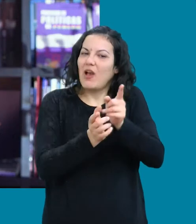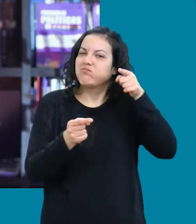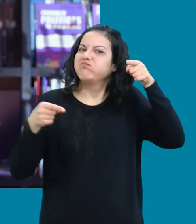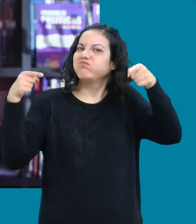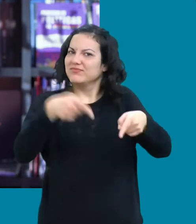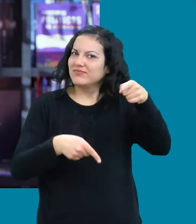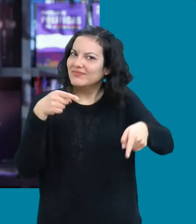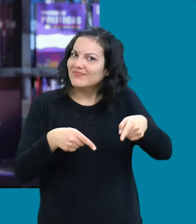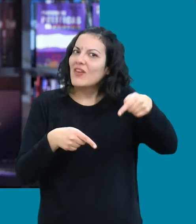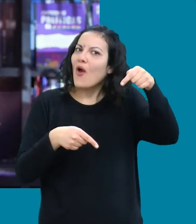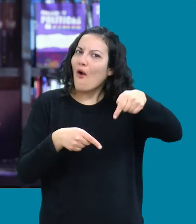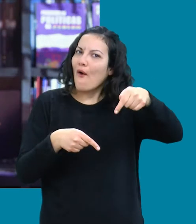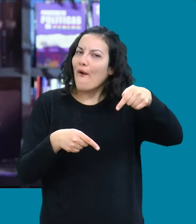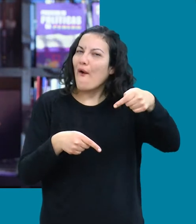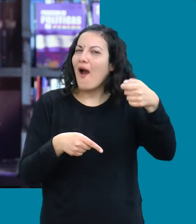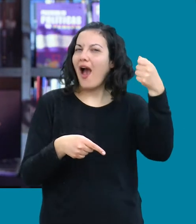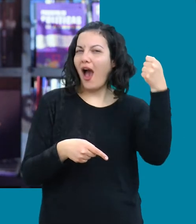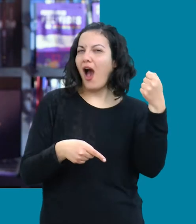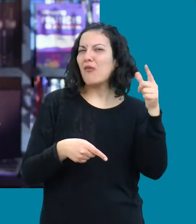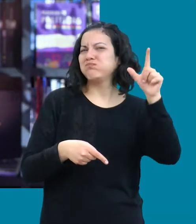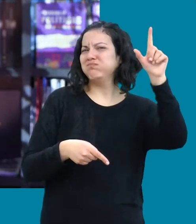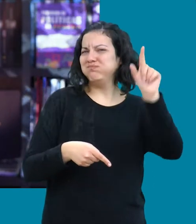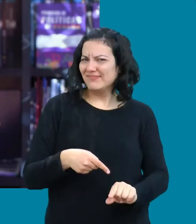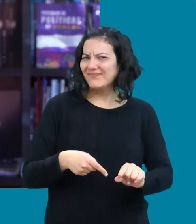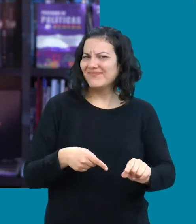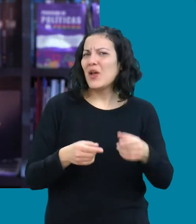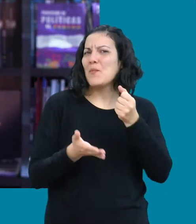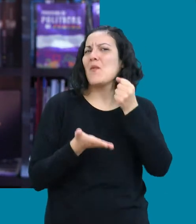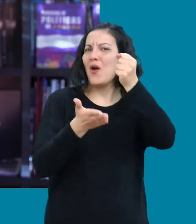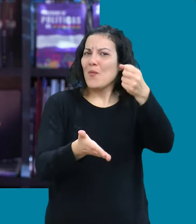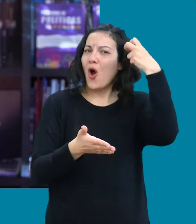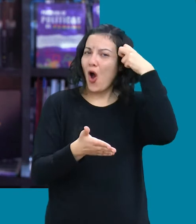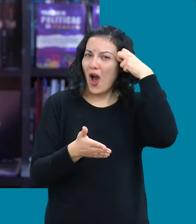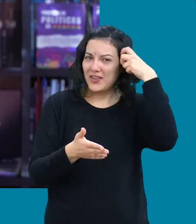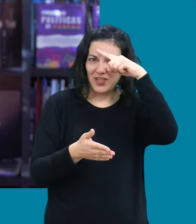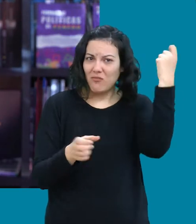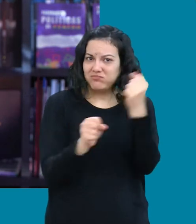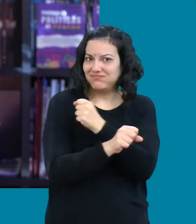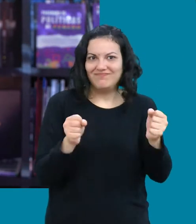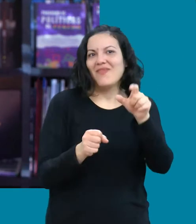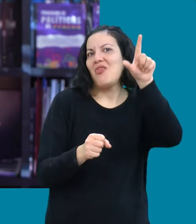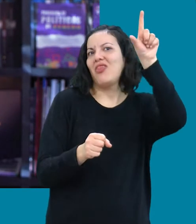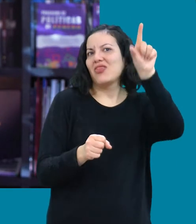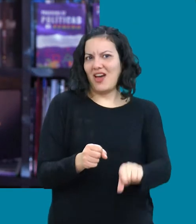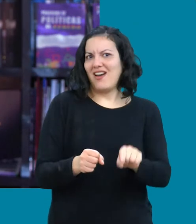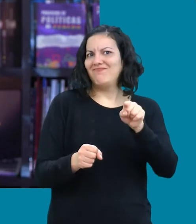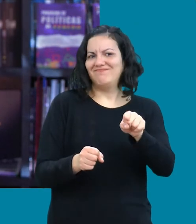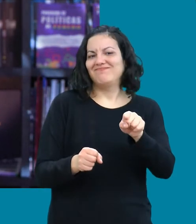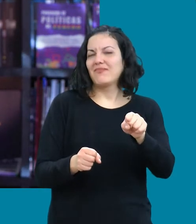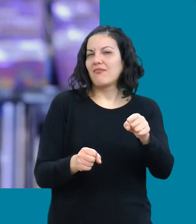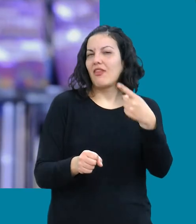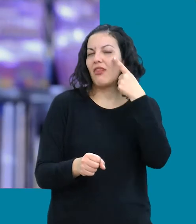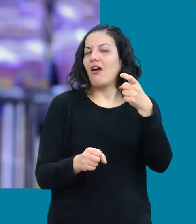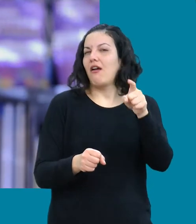situación de ajuste presupuestario, de recorte del presupuesto aprobado por el Congreso Nacional, que muestra de una manera bastante